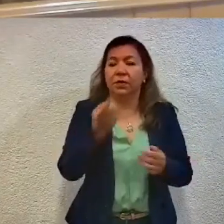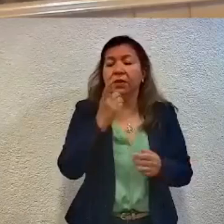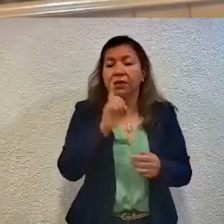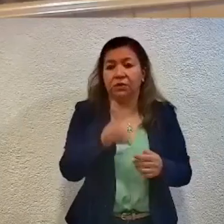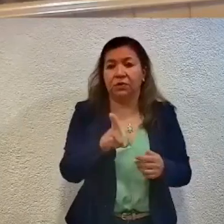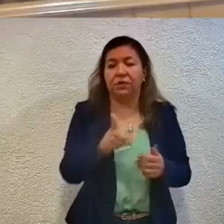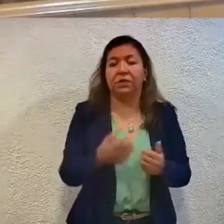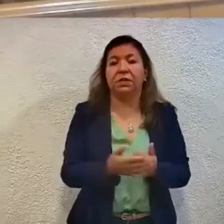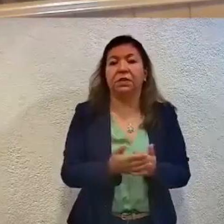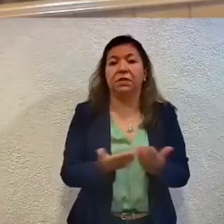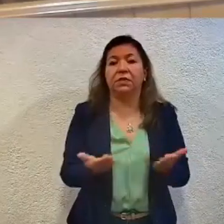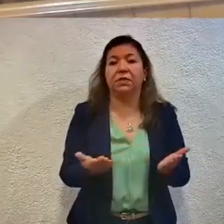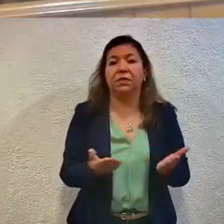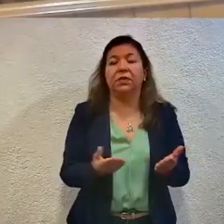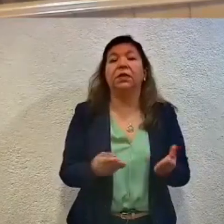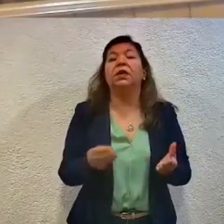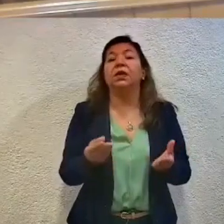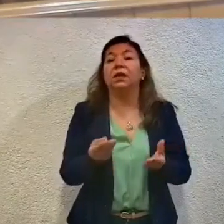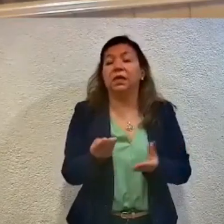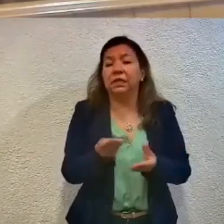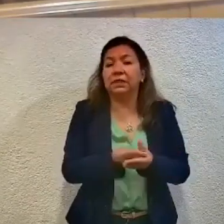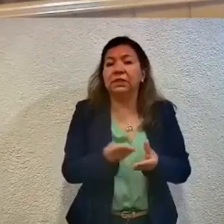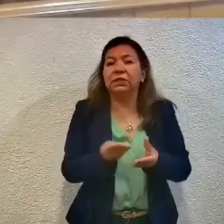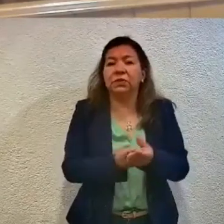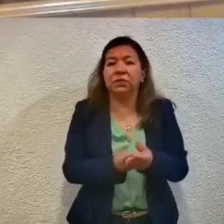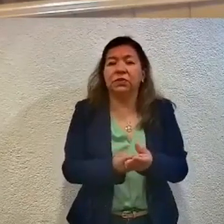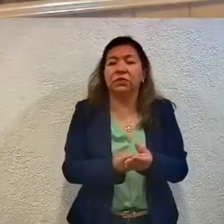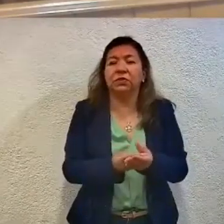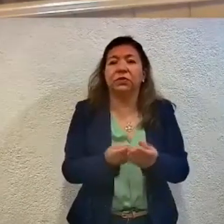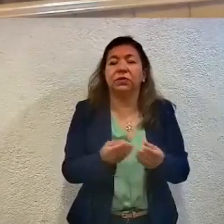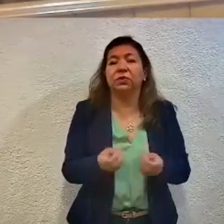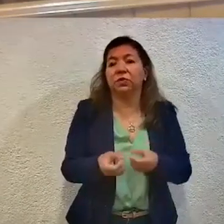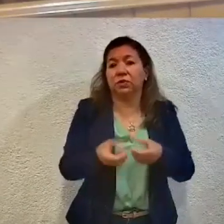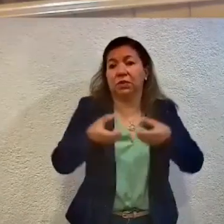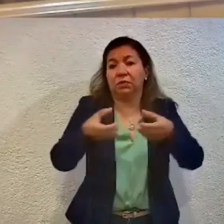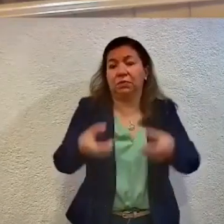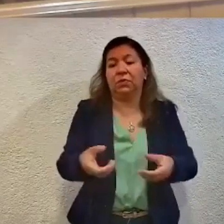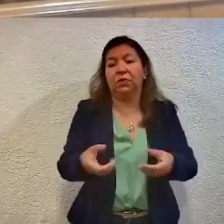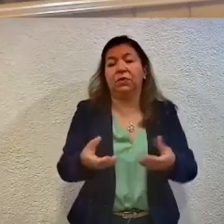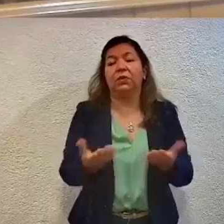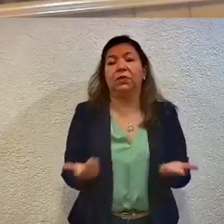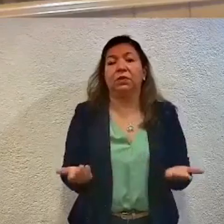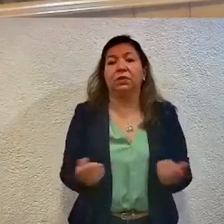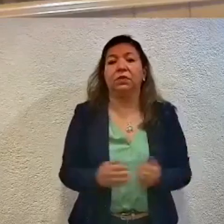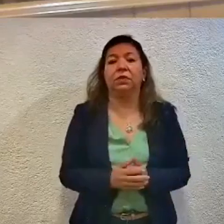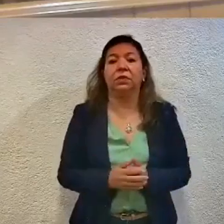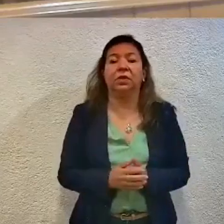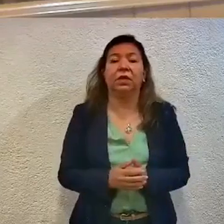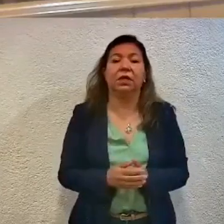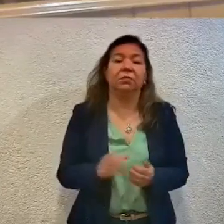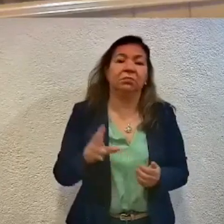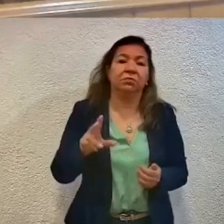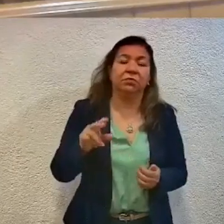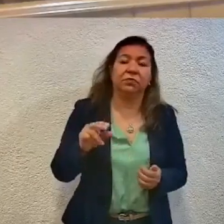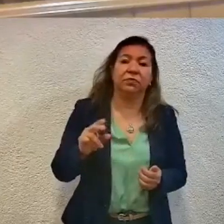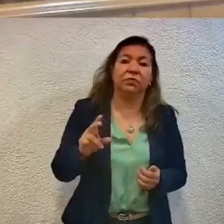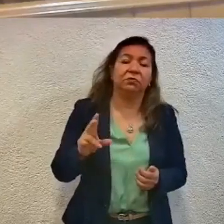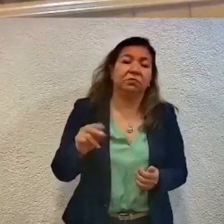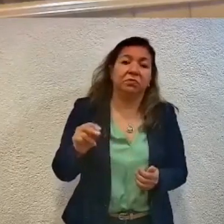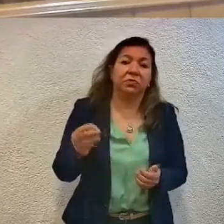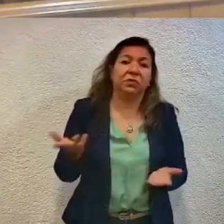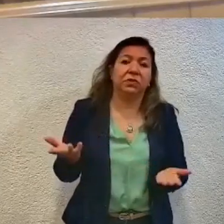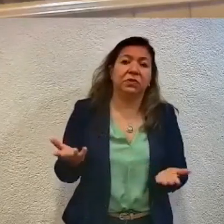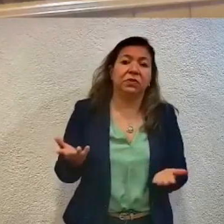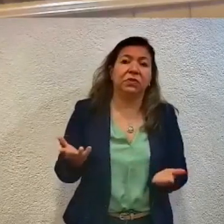Además, como el mismo recurrente manifiesta, los argumentos que expone ante este órgano jurisdiccional son planteamientos que